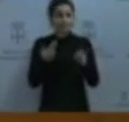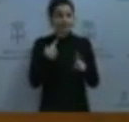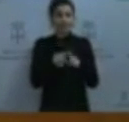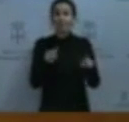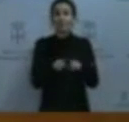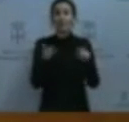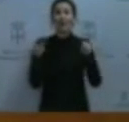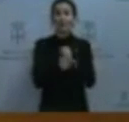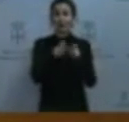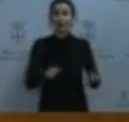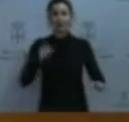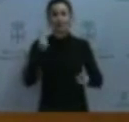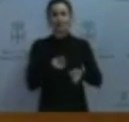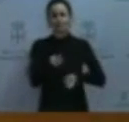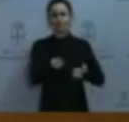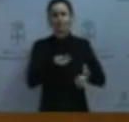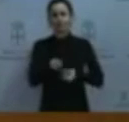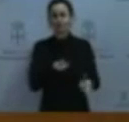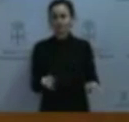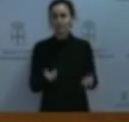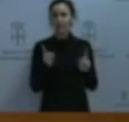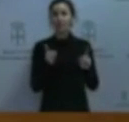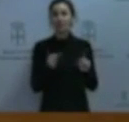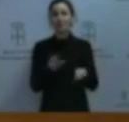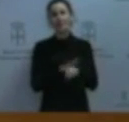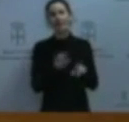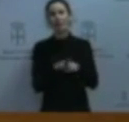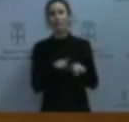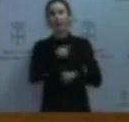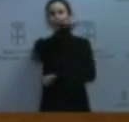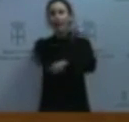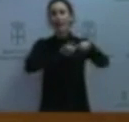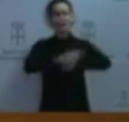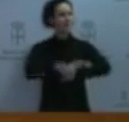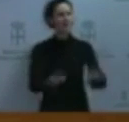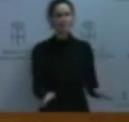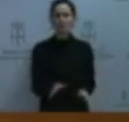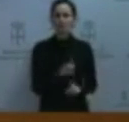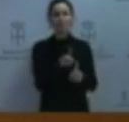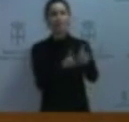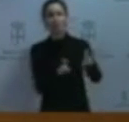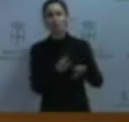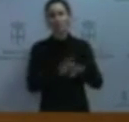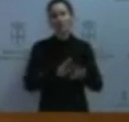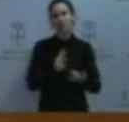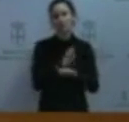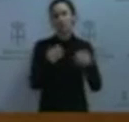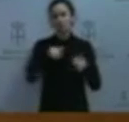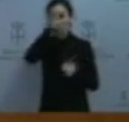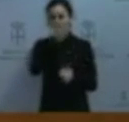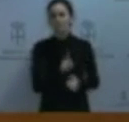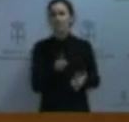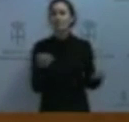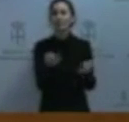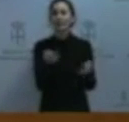La única inversión conocida es hacia las nuevas conexiones aéreas, de la cual hemos hecho una pregunta parlamentaria porque tampoco sabemos muy bien cuál